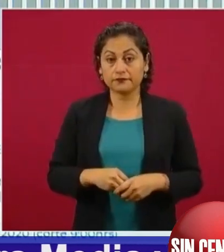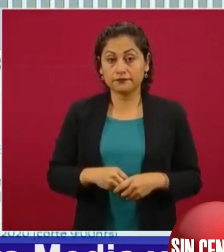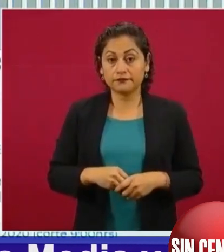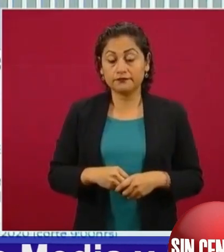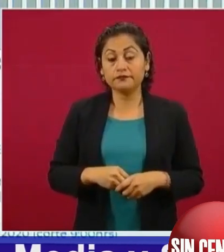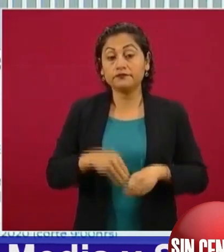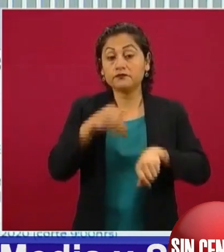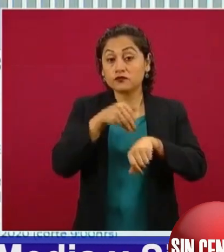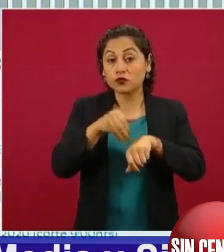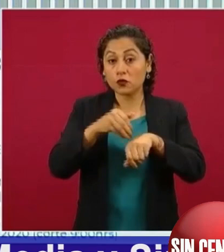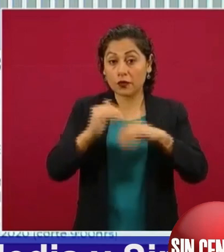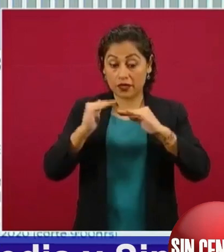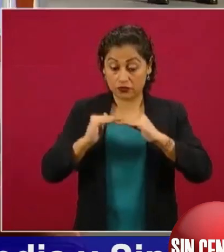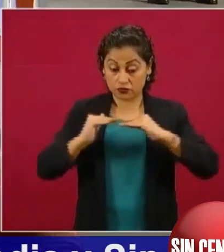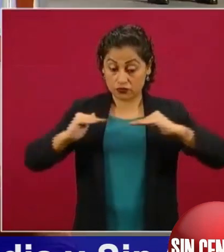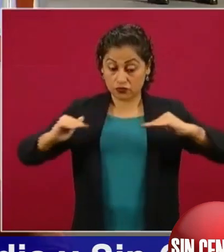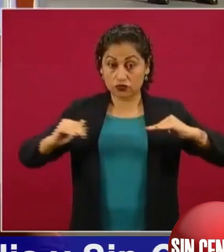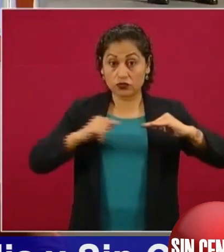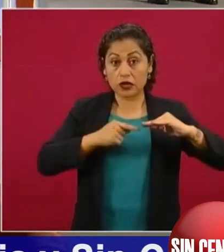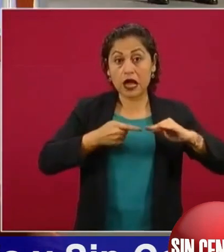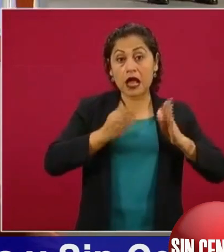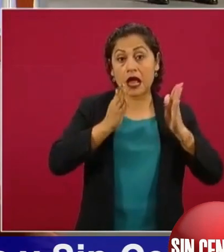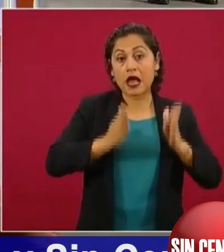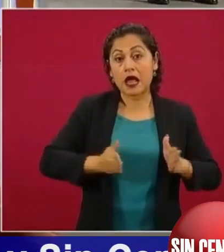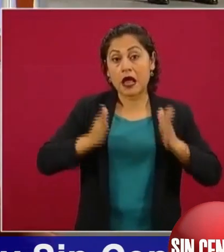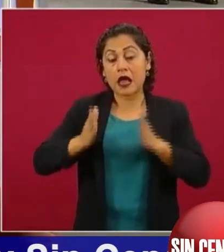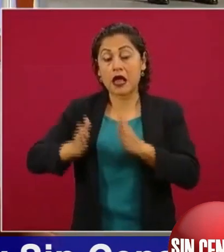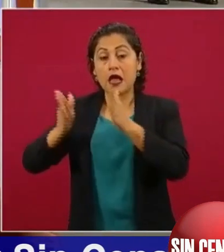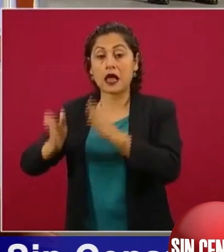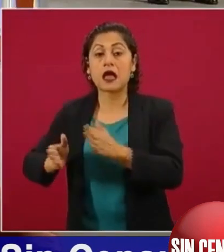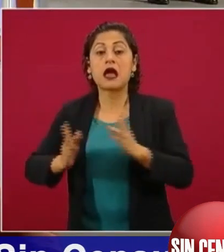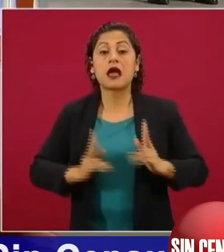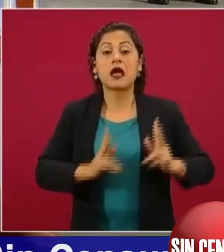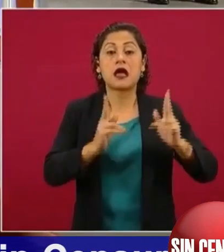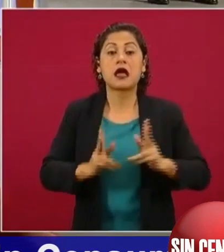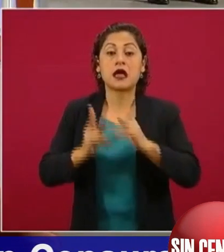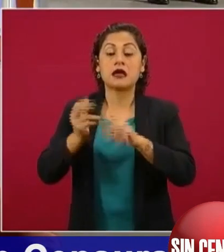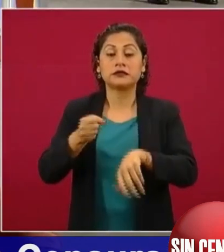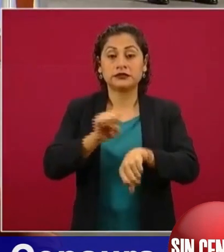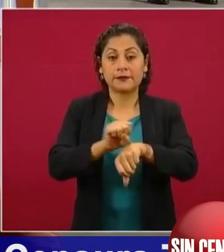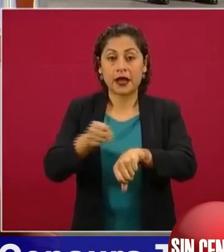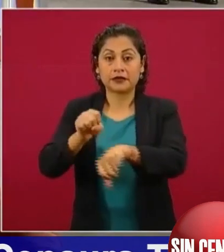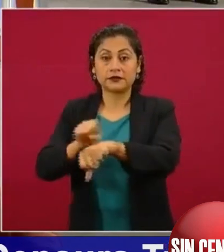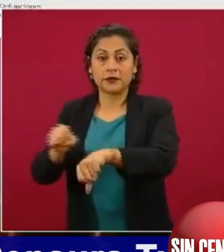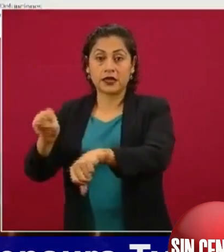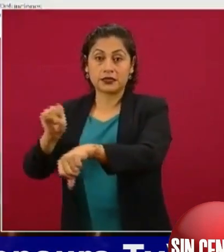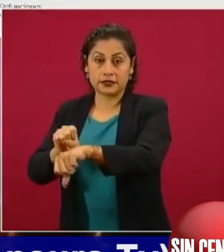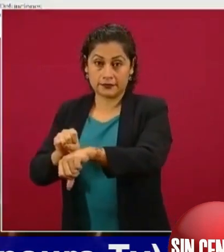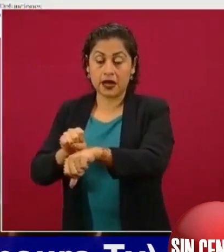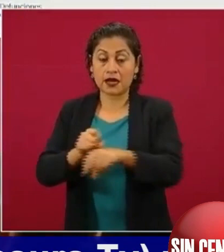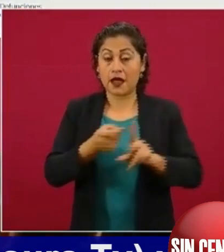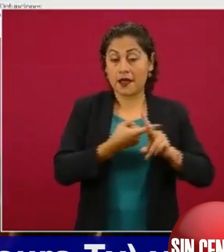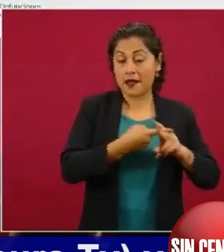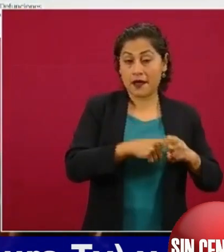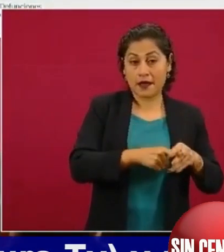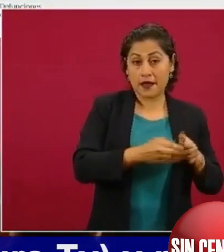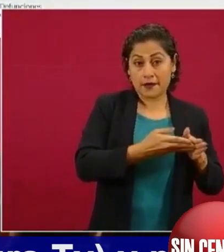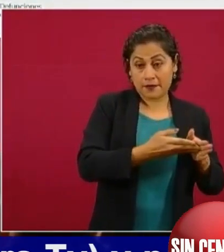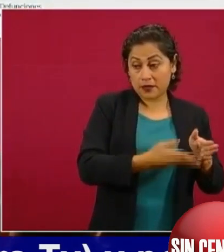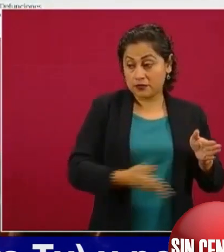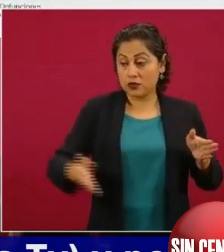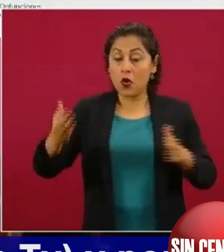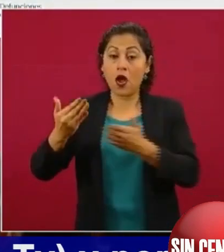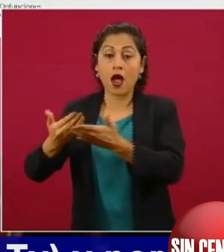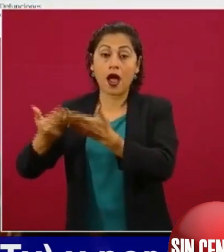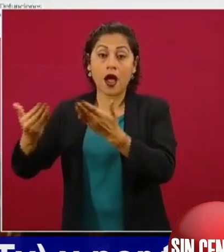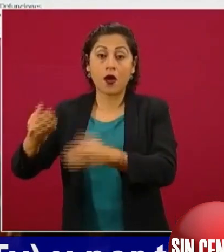estos números que están aquí, están medidos en semanas, desde la primera semana del año y hasta la 44. Aunque estamos viviendo